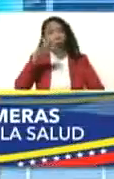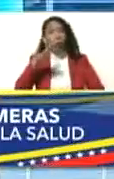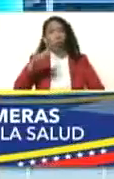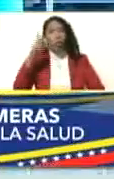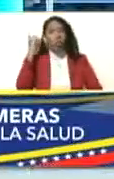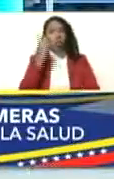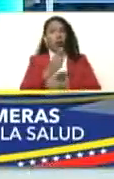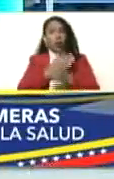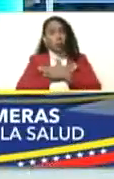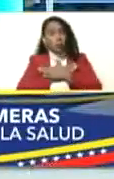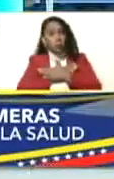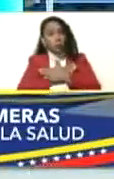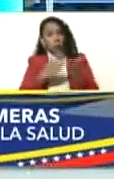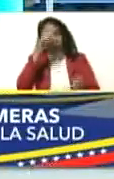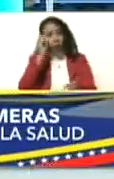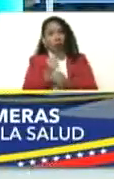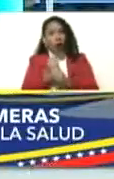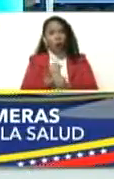debemos.